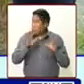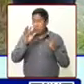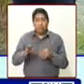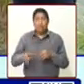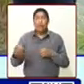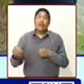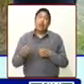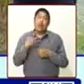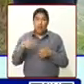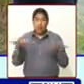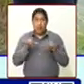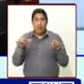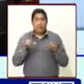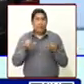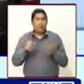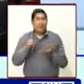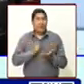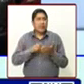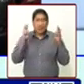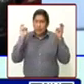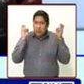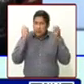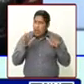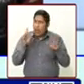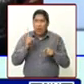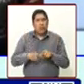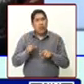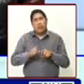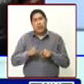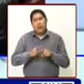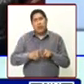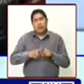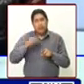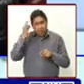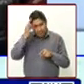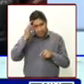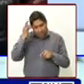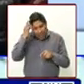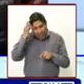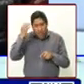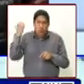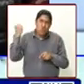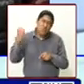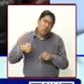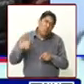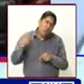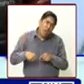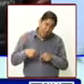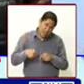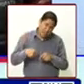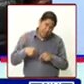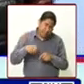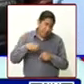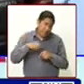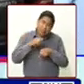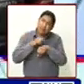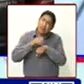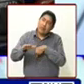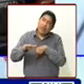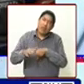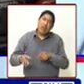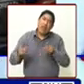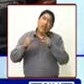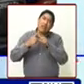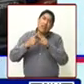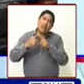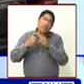Bueno, lo que nos informa también es de que este caso ya dependerá de la Fiscalía. Esto ha pasado al fiscal de Coroico, quien va